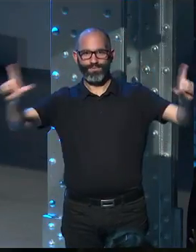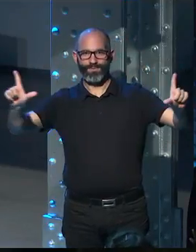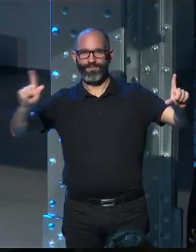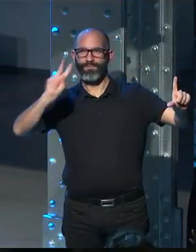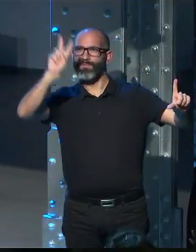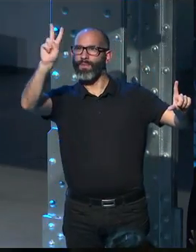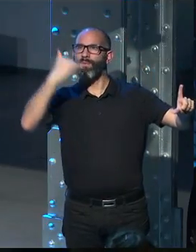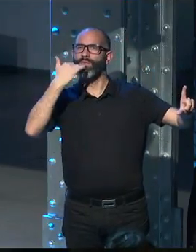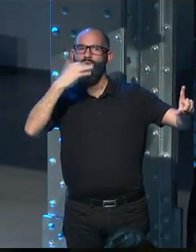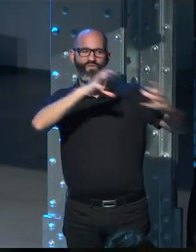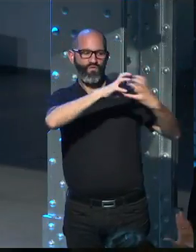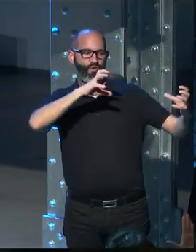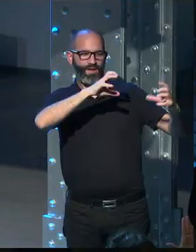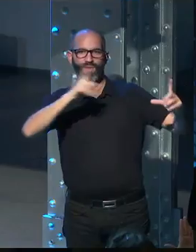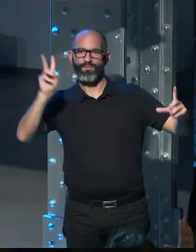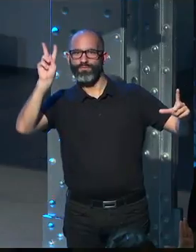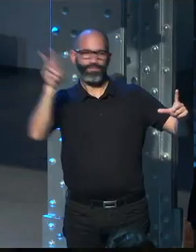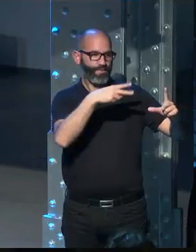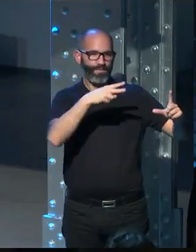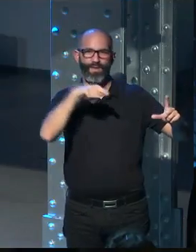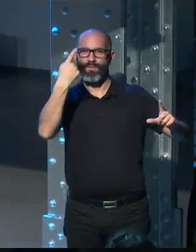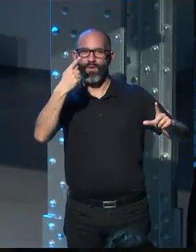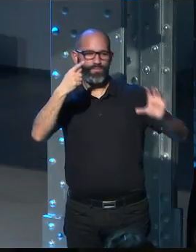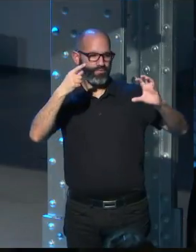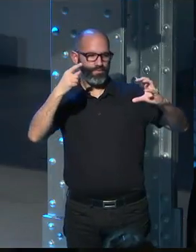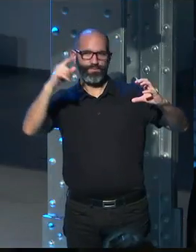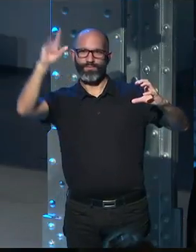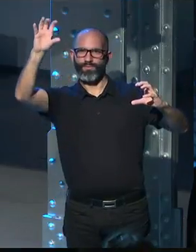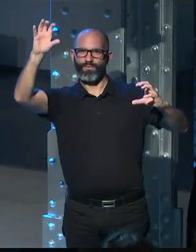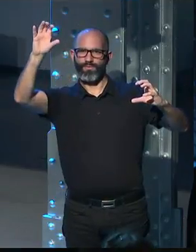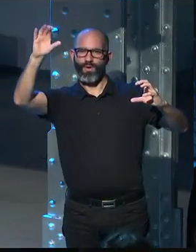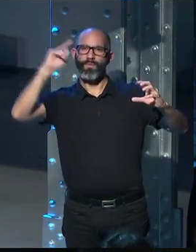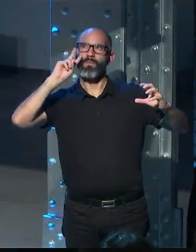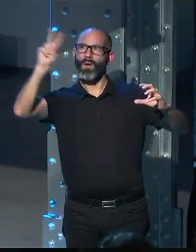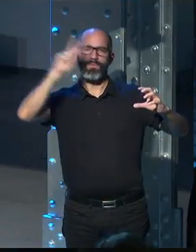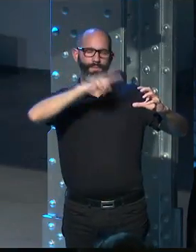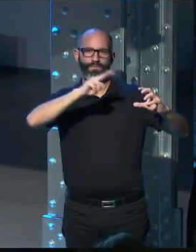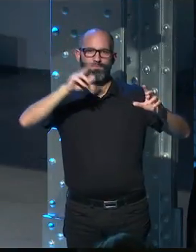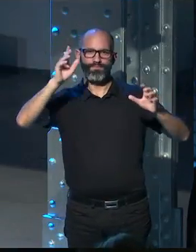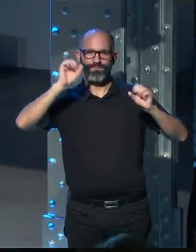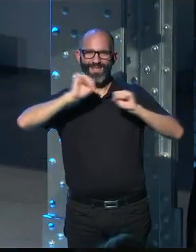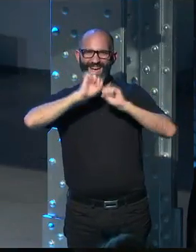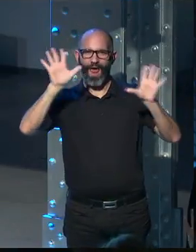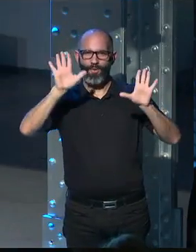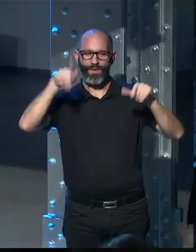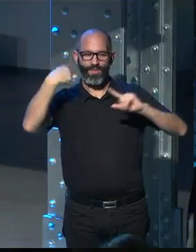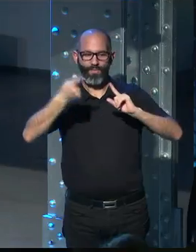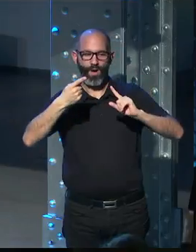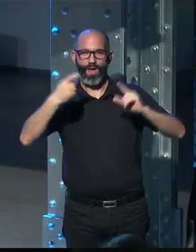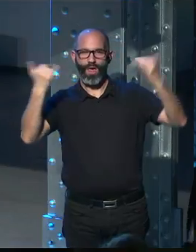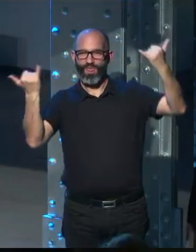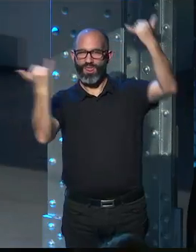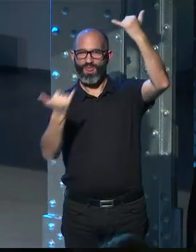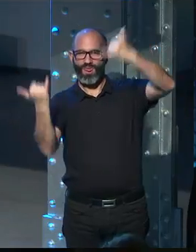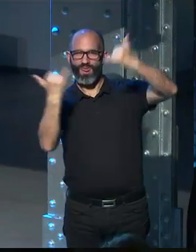por ejemplo esta furgoneta, y el resto permanece una especie de sombra de muy bajita resolución que no llegamos a percibir exactamente